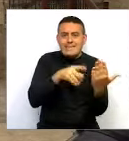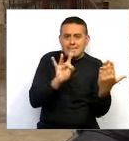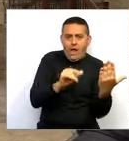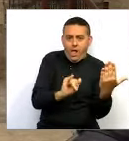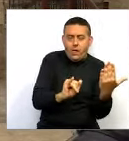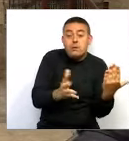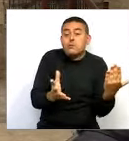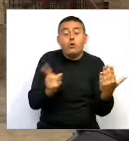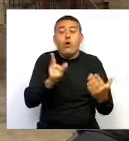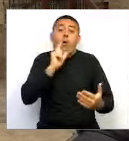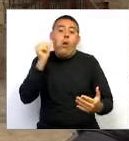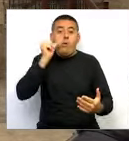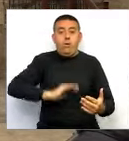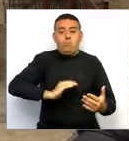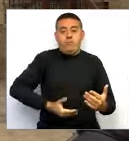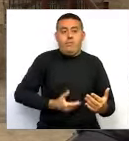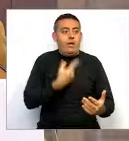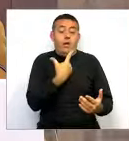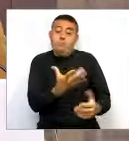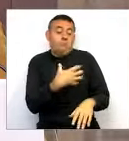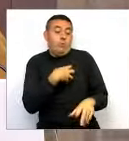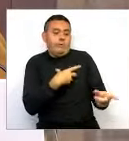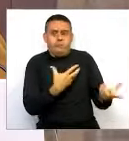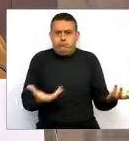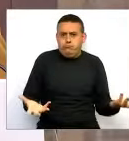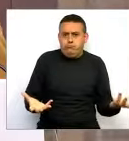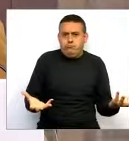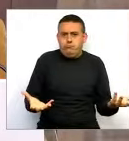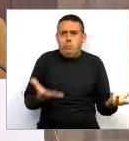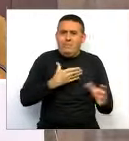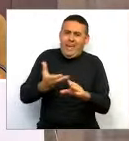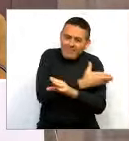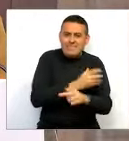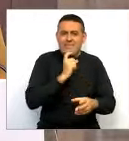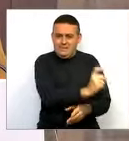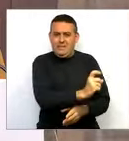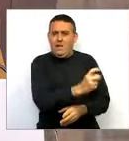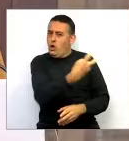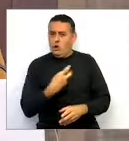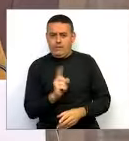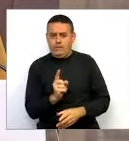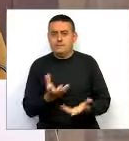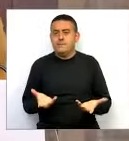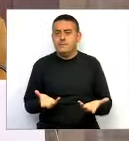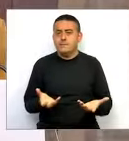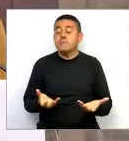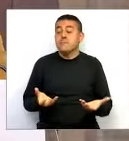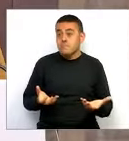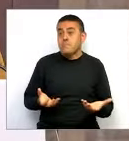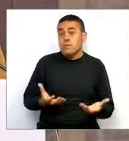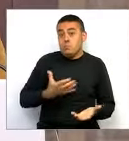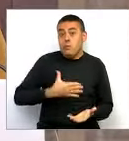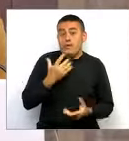que esta gente no tenga que desplazarse? Bueno todas las enfermedades de todas las personas evidentemente lo podemos saber por su historial clínico pero en